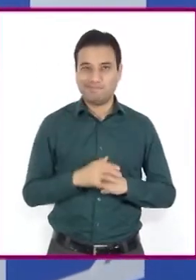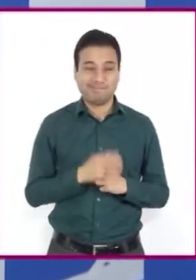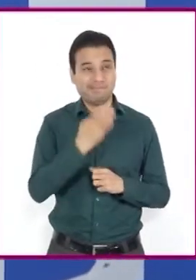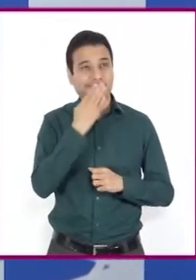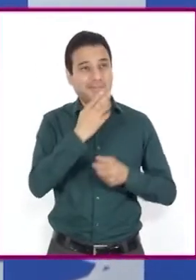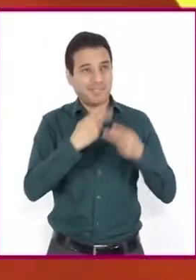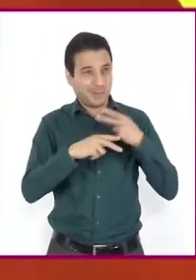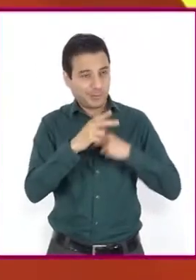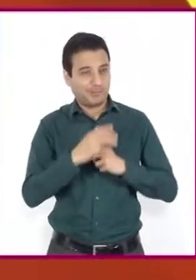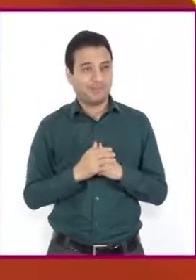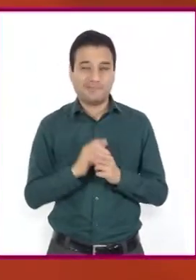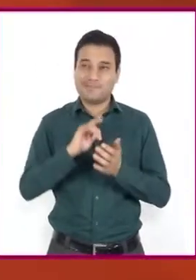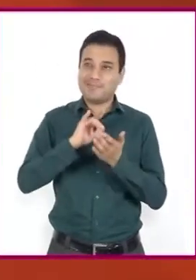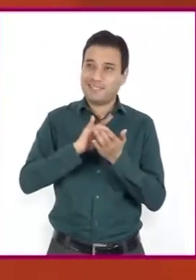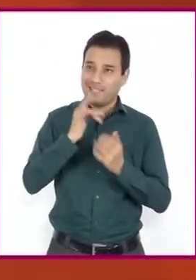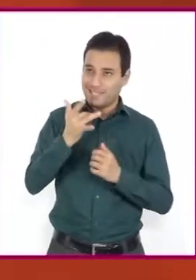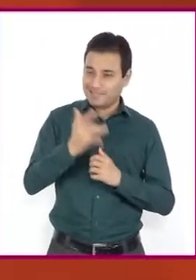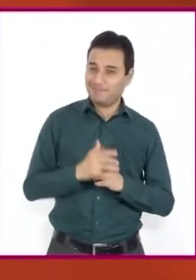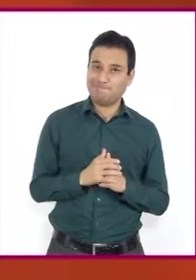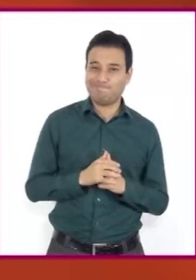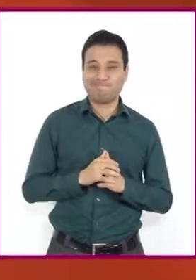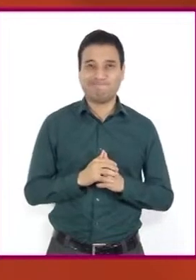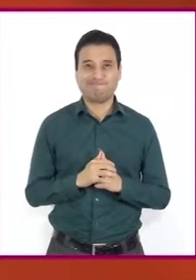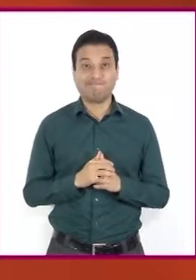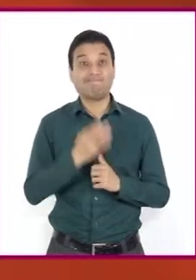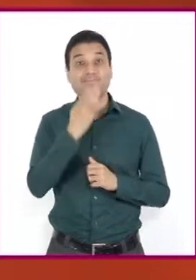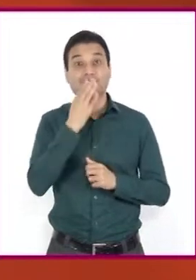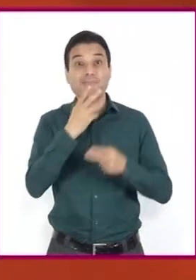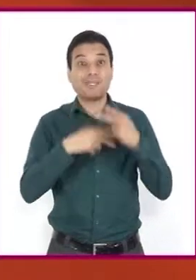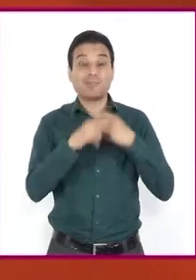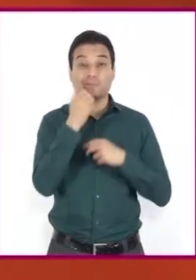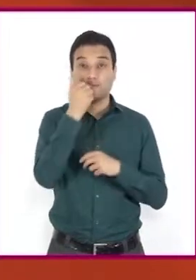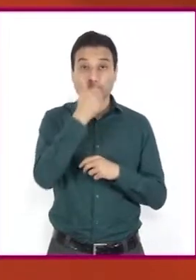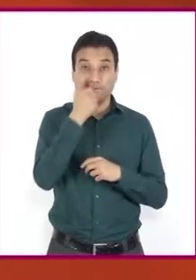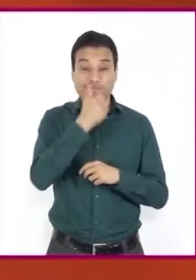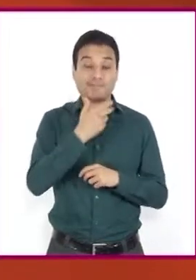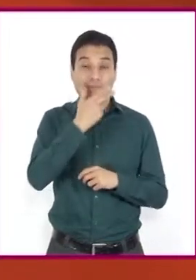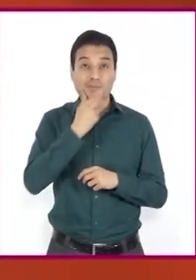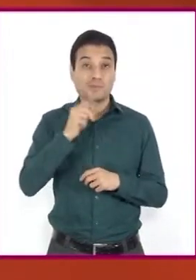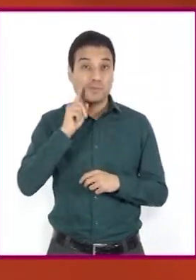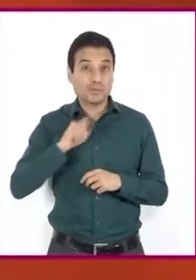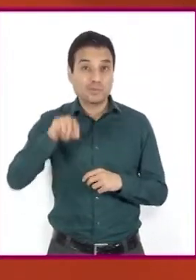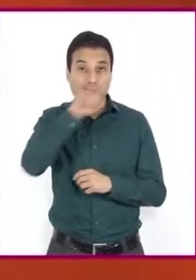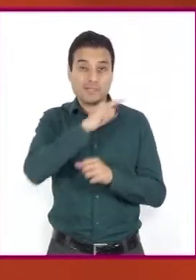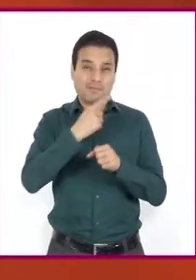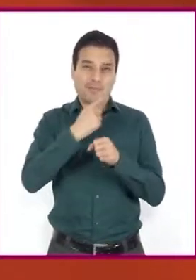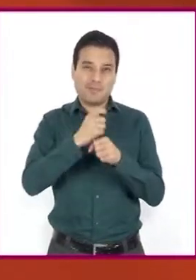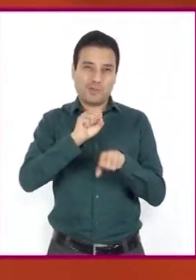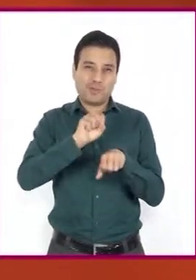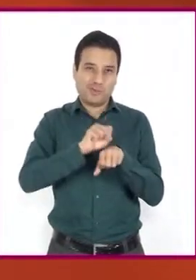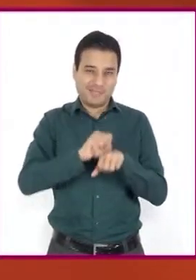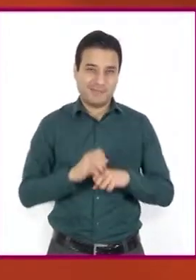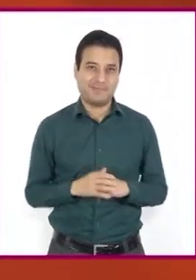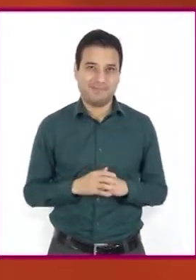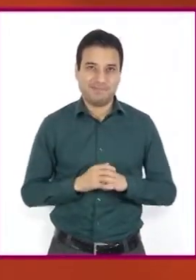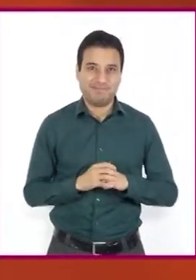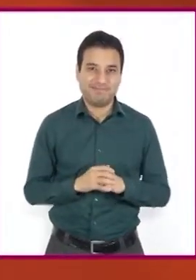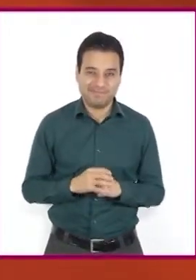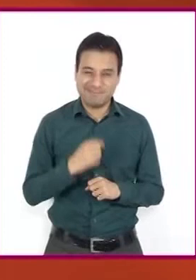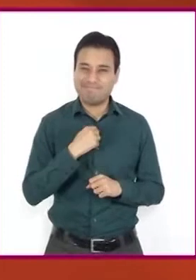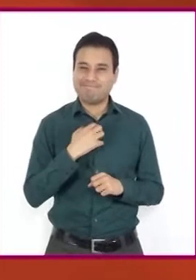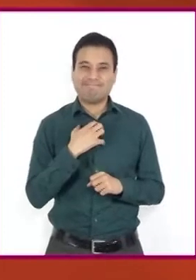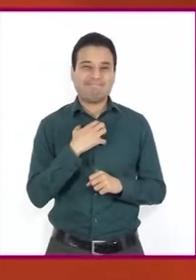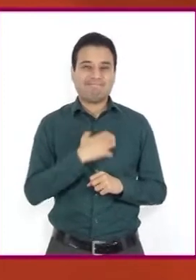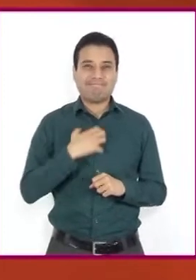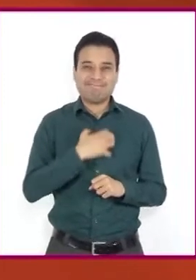Bienvenido, maestro. Muchas gracias, Enrique. Bienvenidos alumnos y alumnas que cursan el primer grado de educación secundaria. Estoy contento